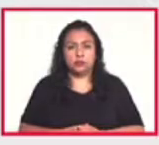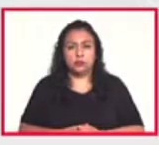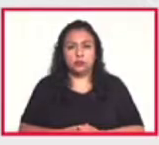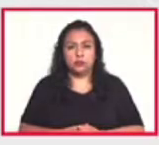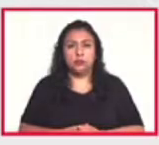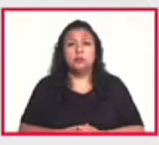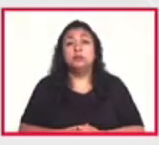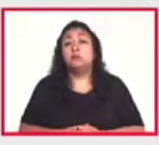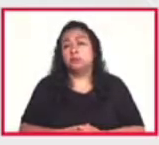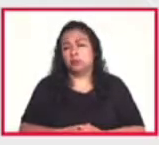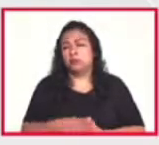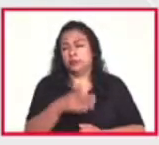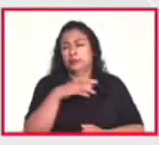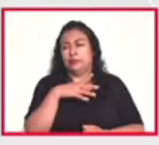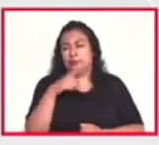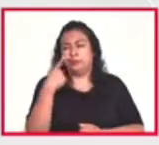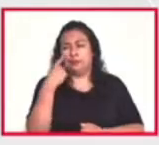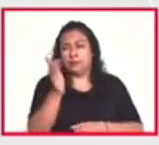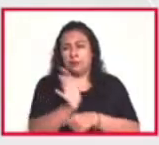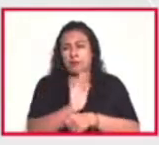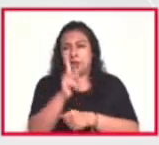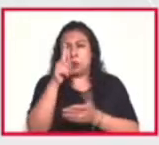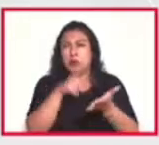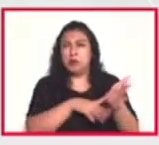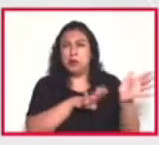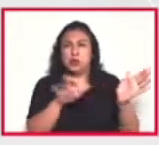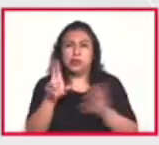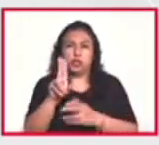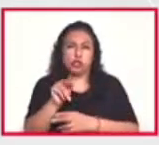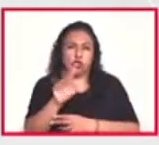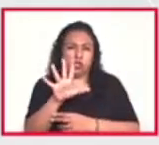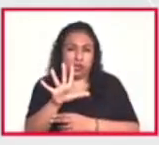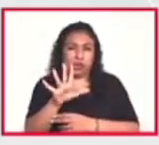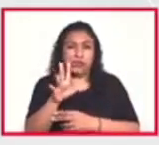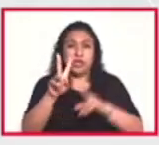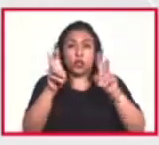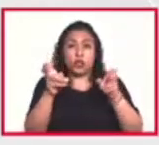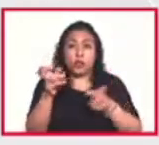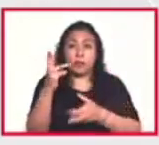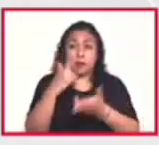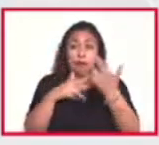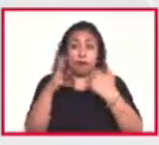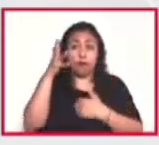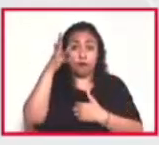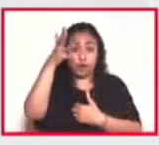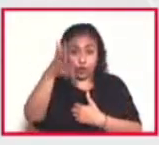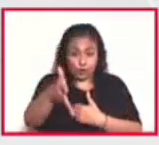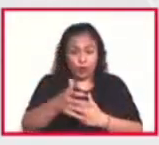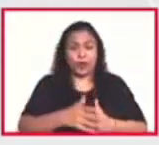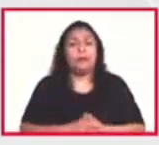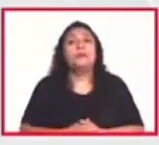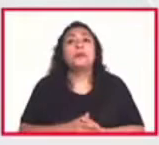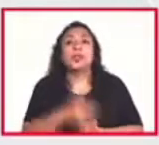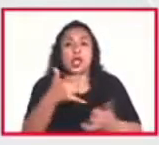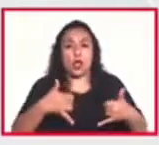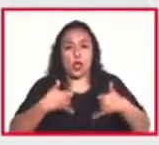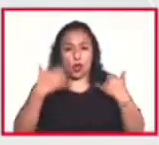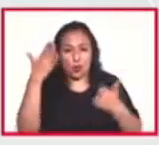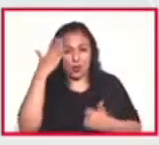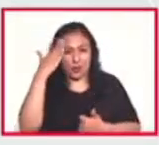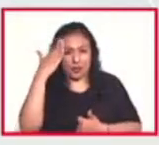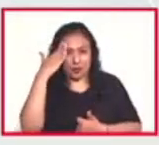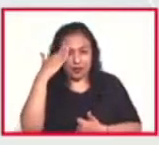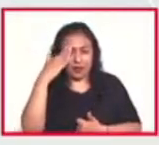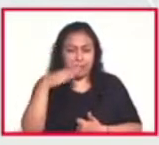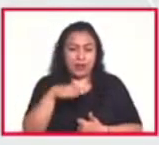En una famosa escena de la película de 1985 Volver al Futuro, Back to the Future, el joven protagonista Marty